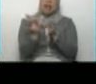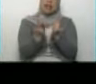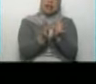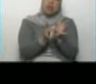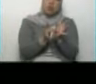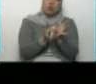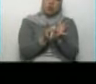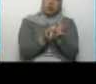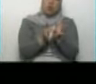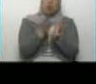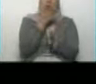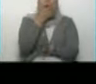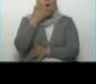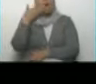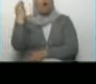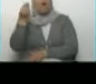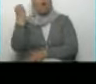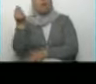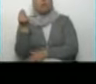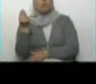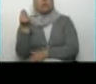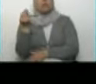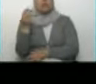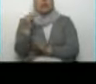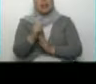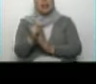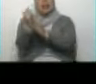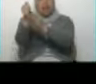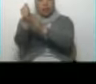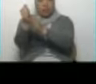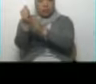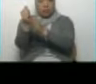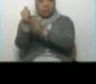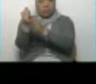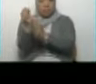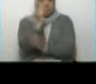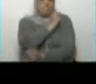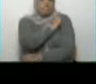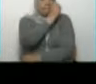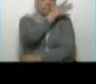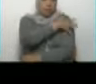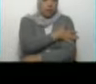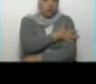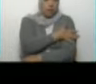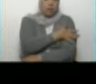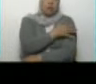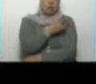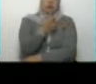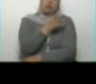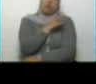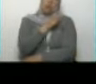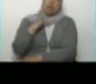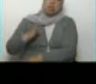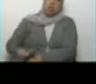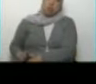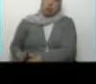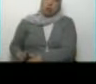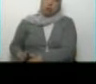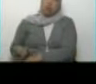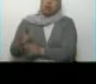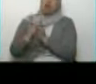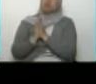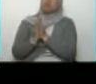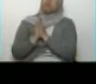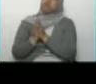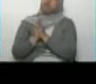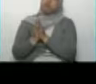del joven y del mártir Jesús palestino, desde Venezuela, los cristianos, pedimos